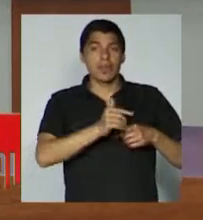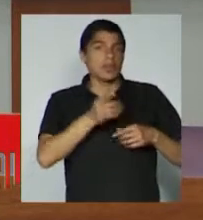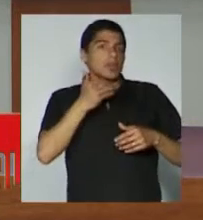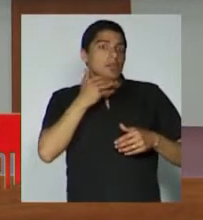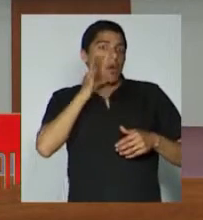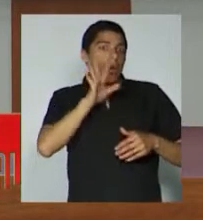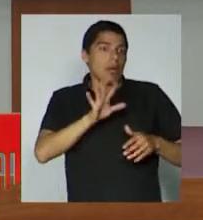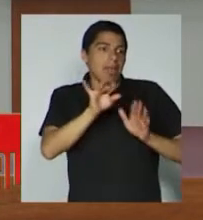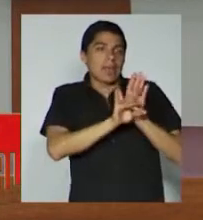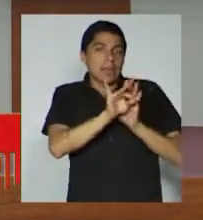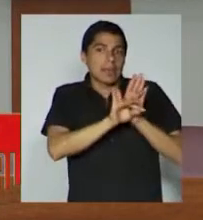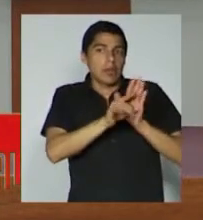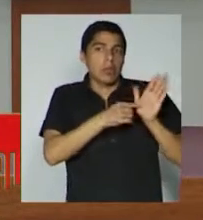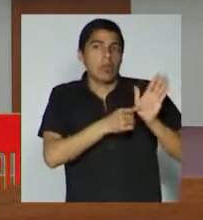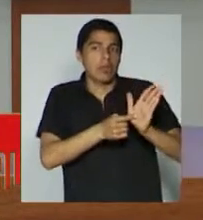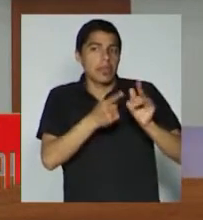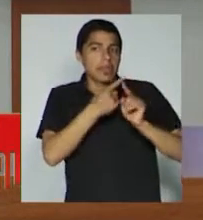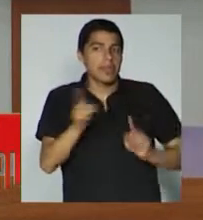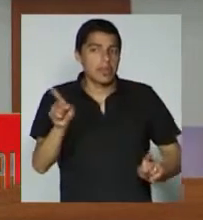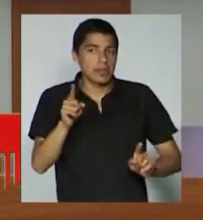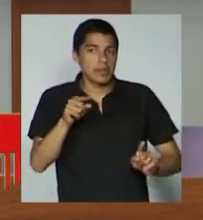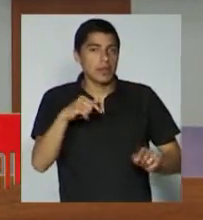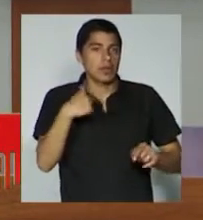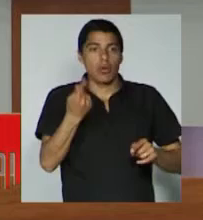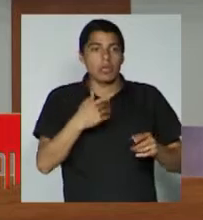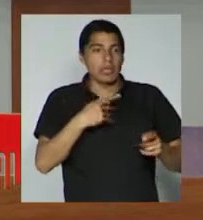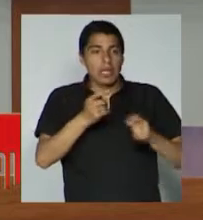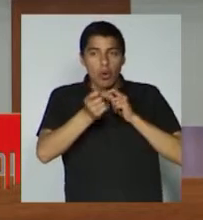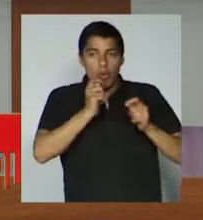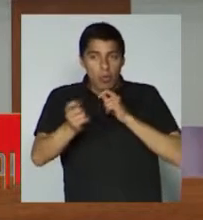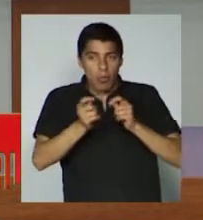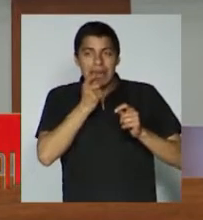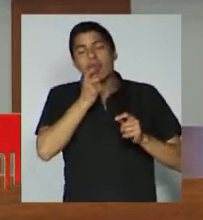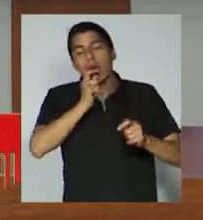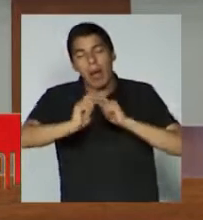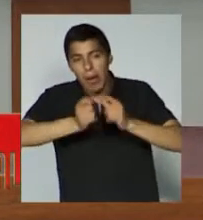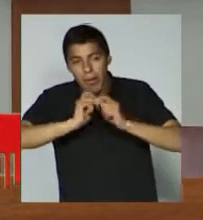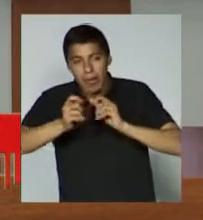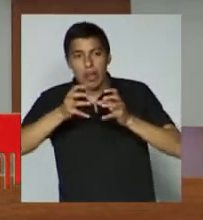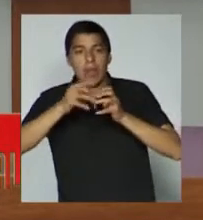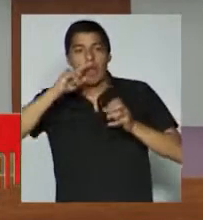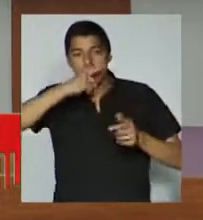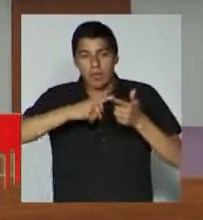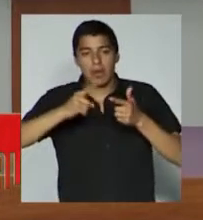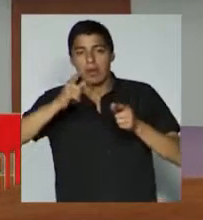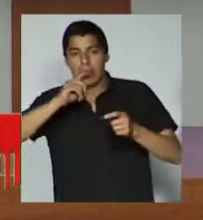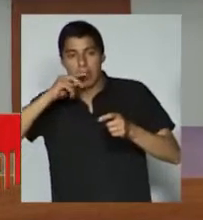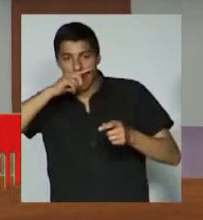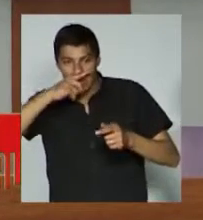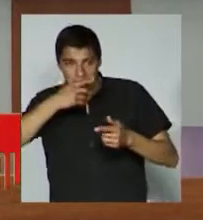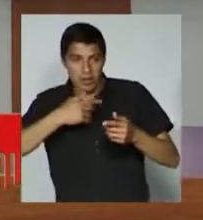resultado. Y de repente nadie se acercó, ni siquiera los encuestadores del mismo macrismo, o sea, de